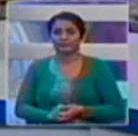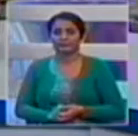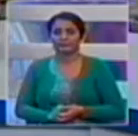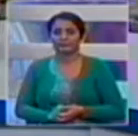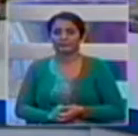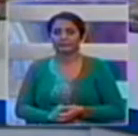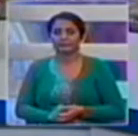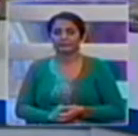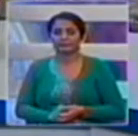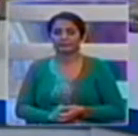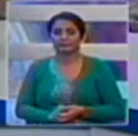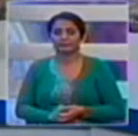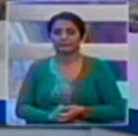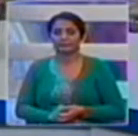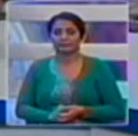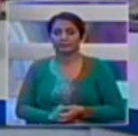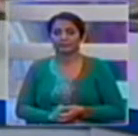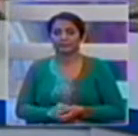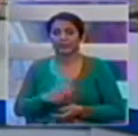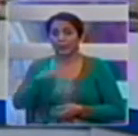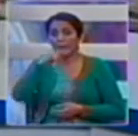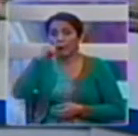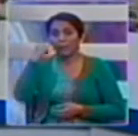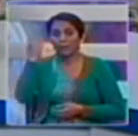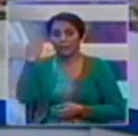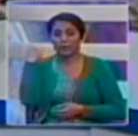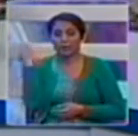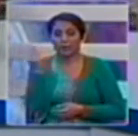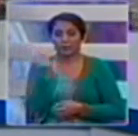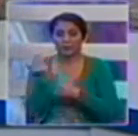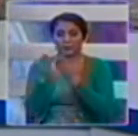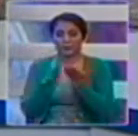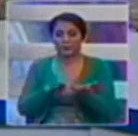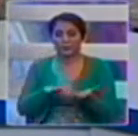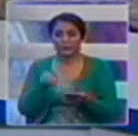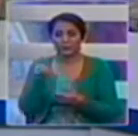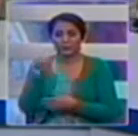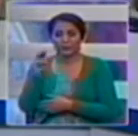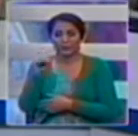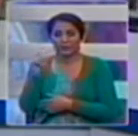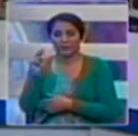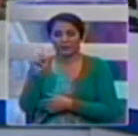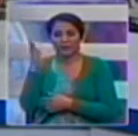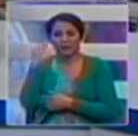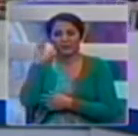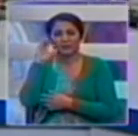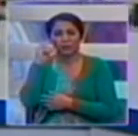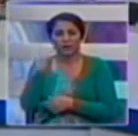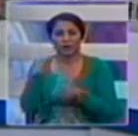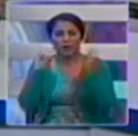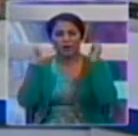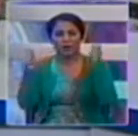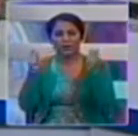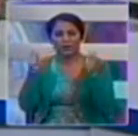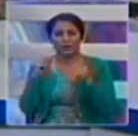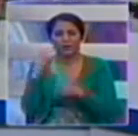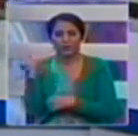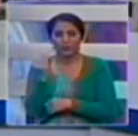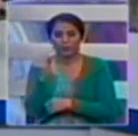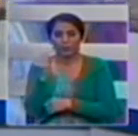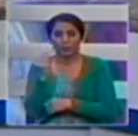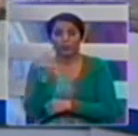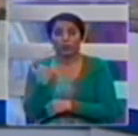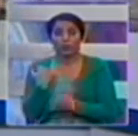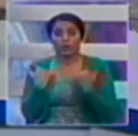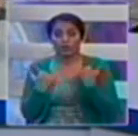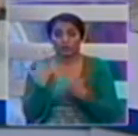Cumplen 15 años de la muerte del joven Damián Peña, quien perdió la vida durante las protestas estudiantiles en Cuenca. Por esta razón, sus familiares